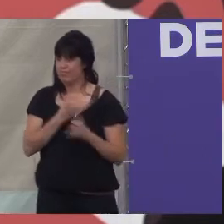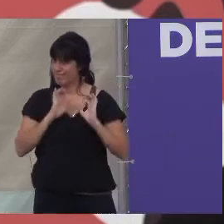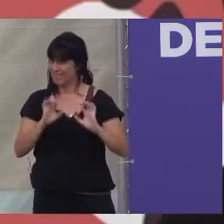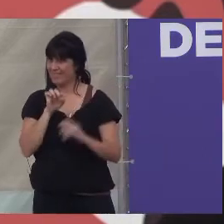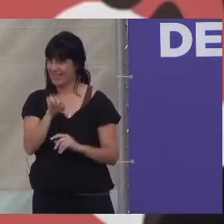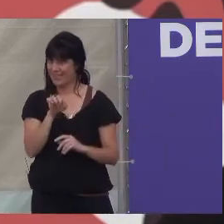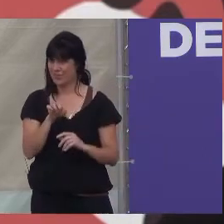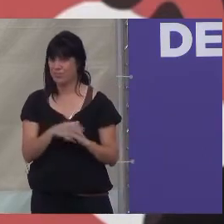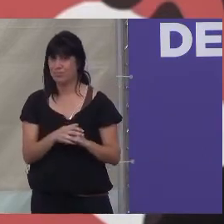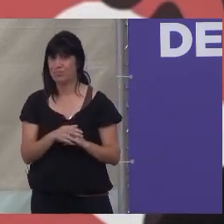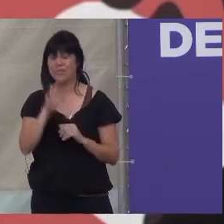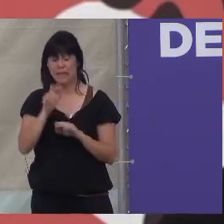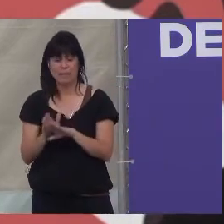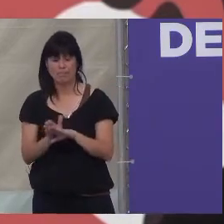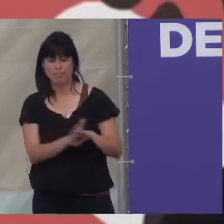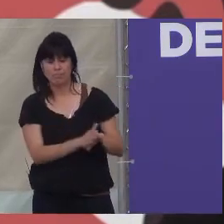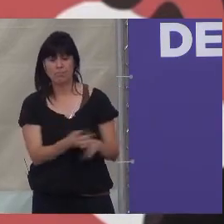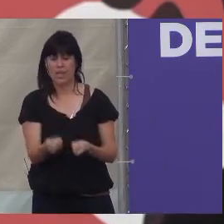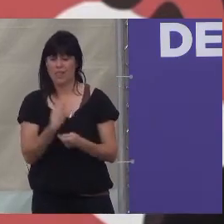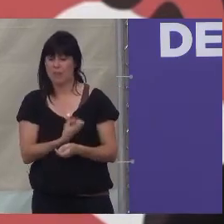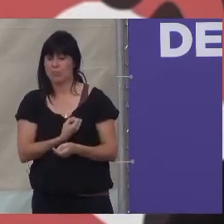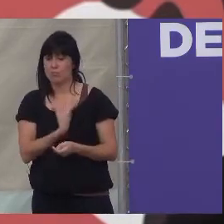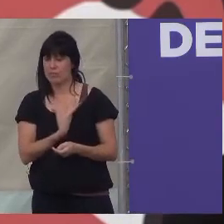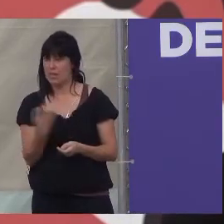especialmente. Por otra parte, también me motiva